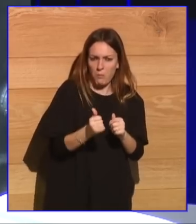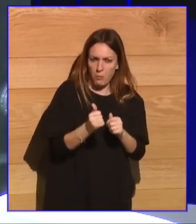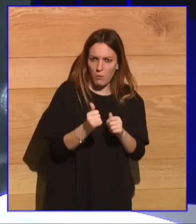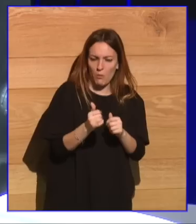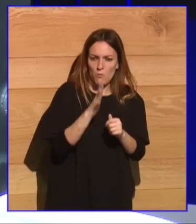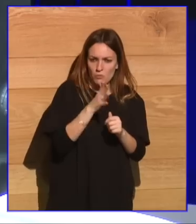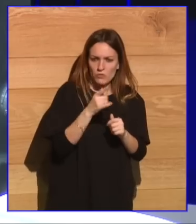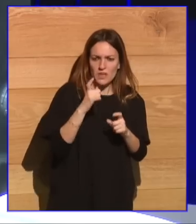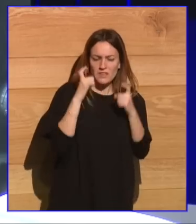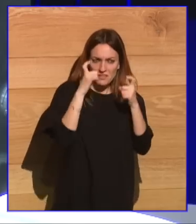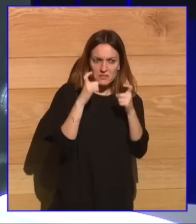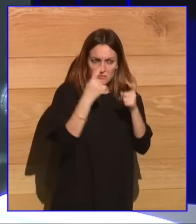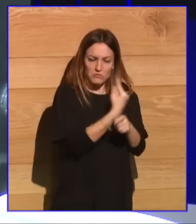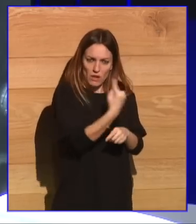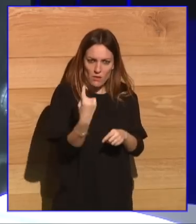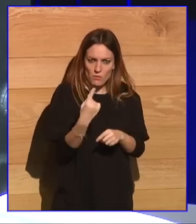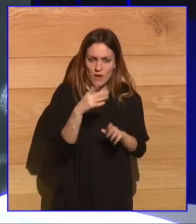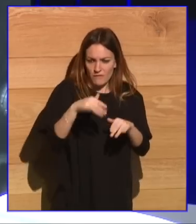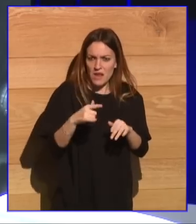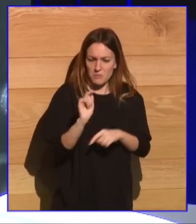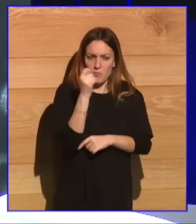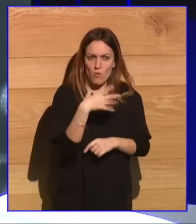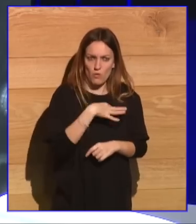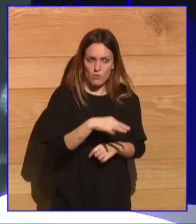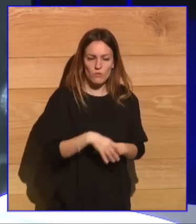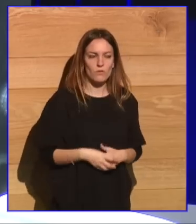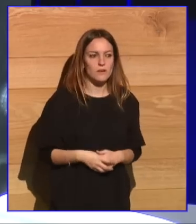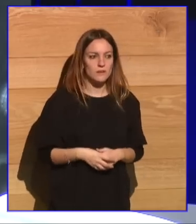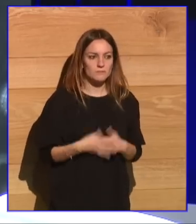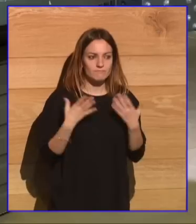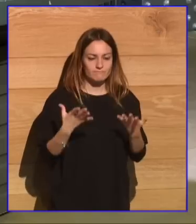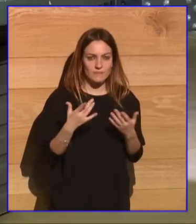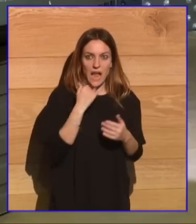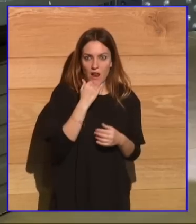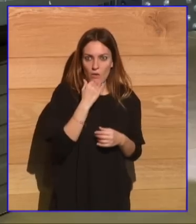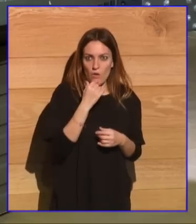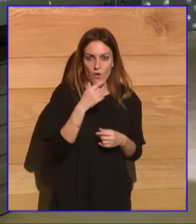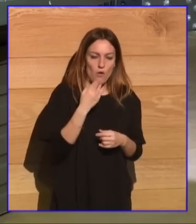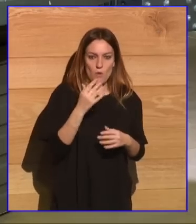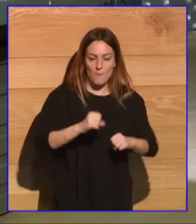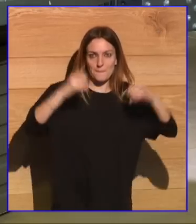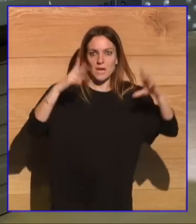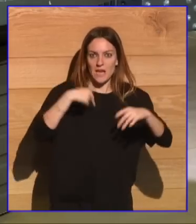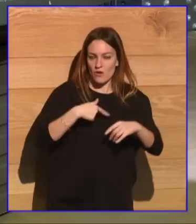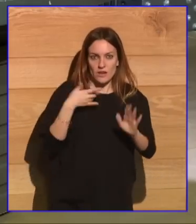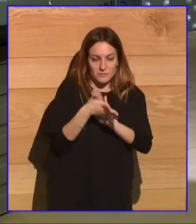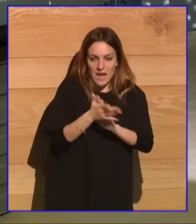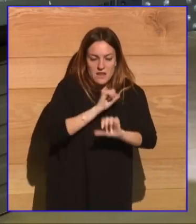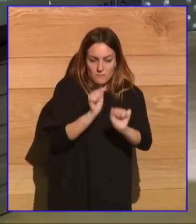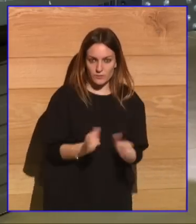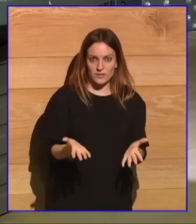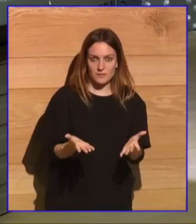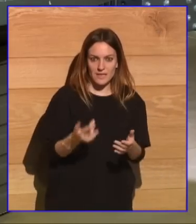excede cada uno de los intentos de cada uno de ellos. Pero vuelvo atrás. Es un milagro inexplicable la película desde el principio, o sea,